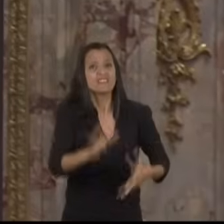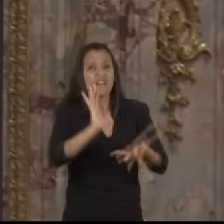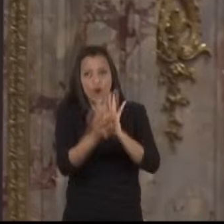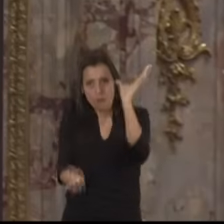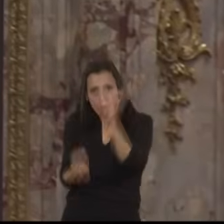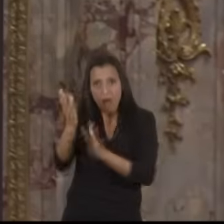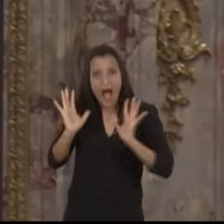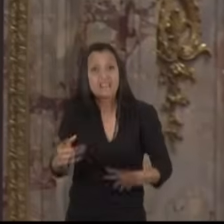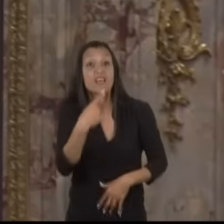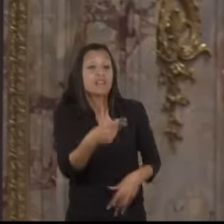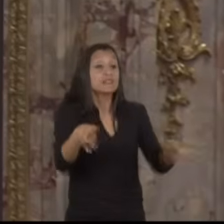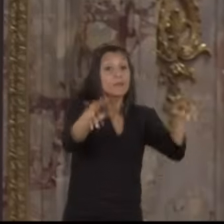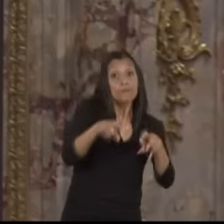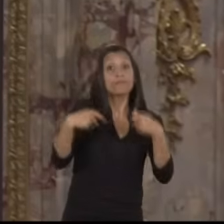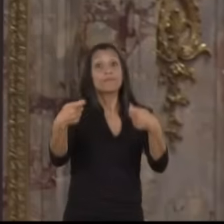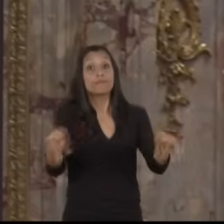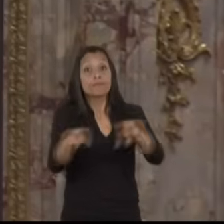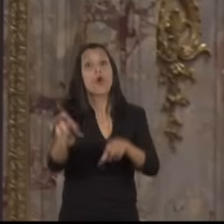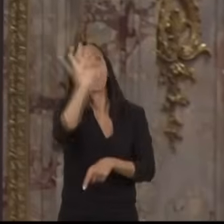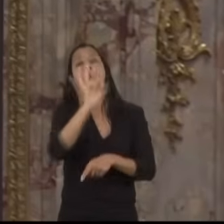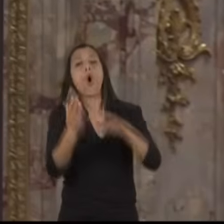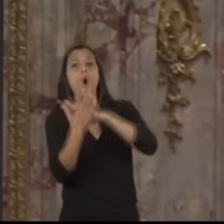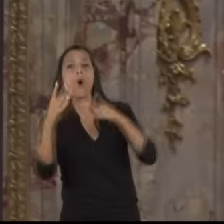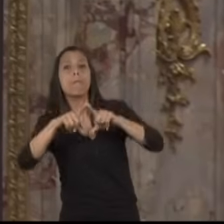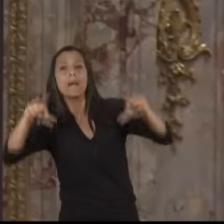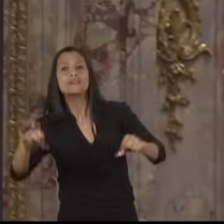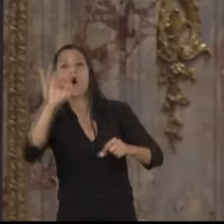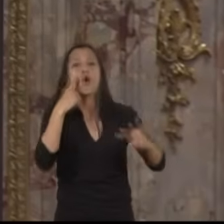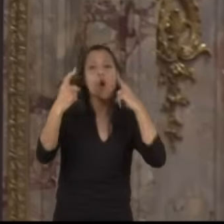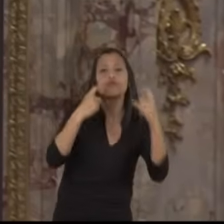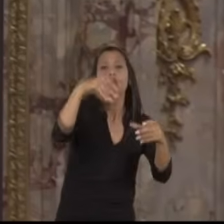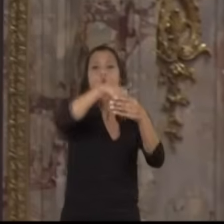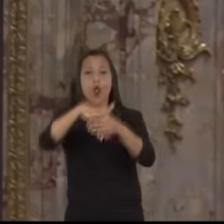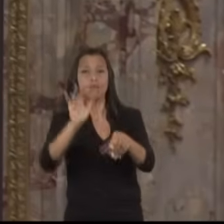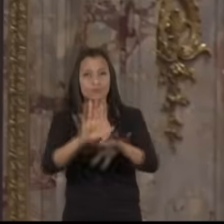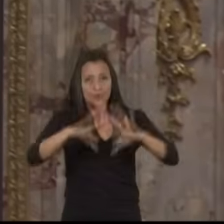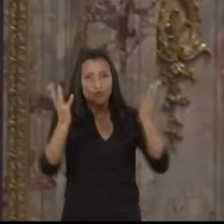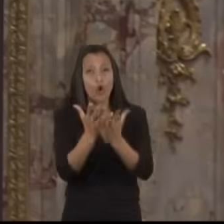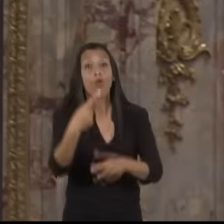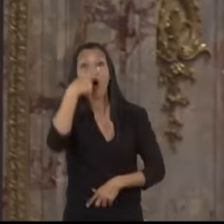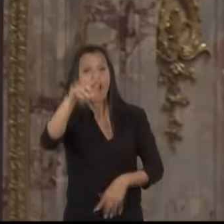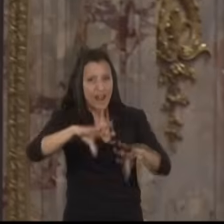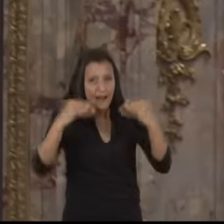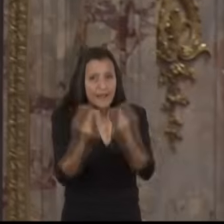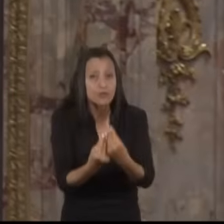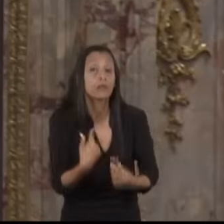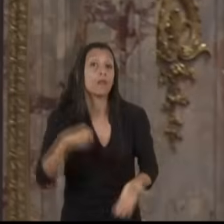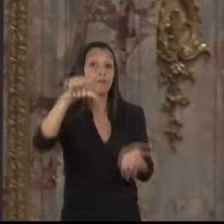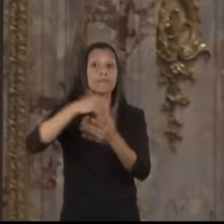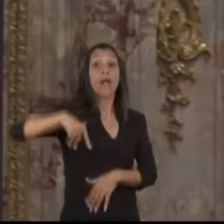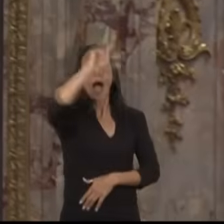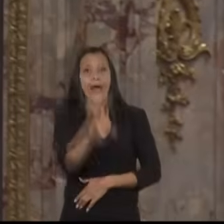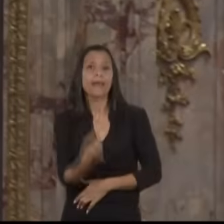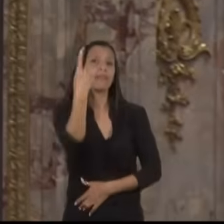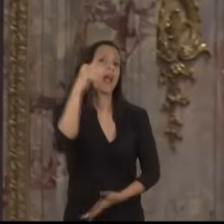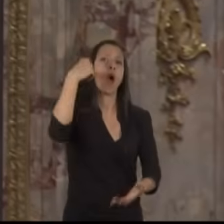Keynes del déficit fiscal, emisión monetaria, regulación y control. El resultado es que somos el único país que